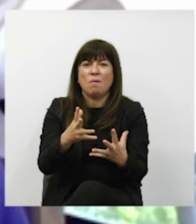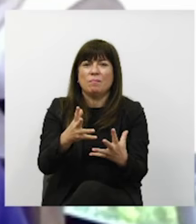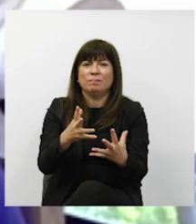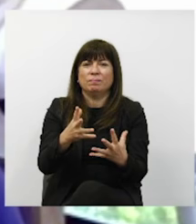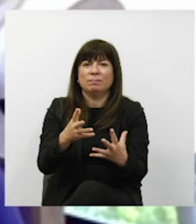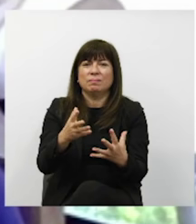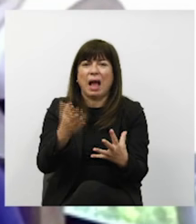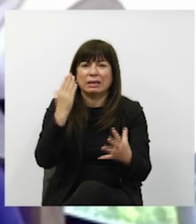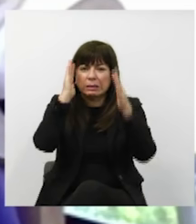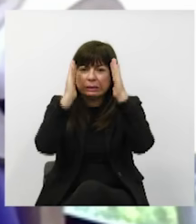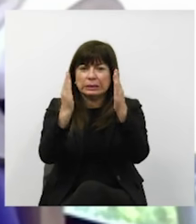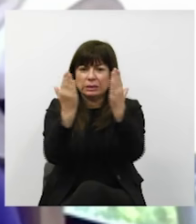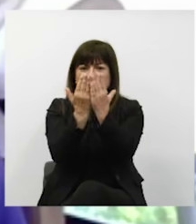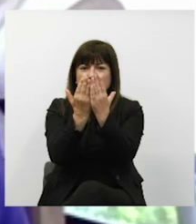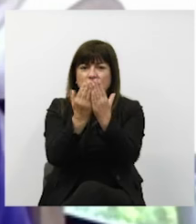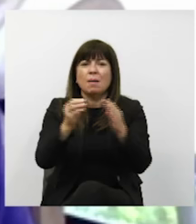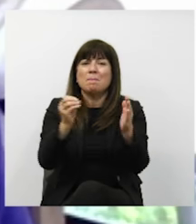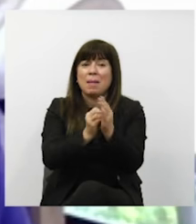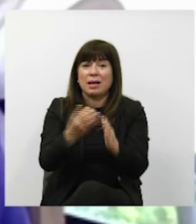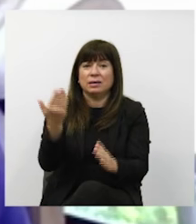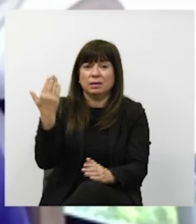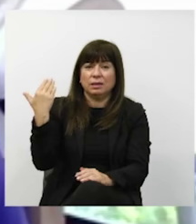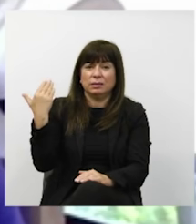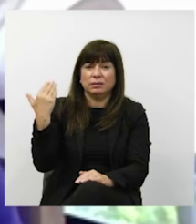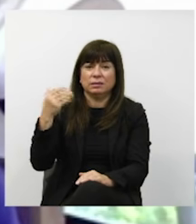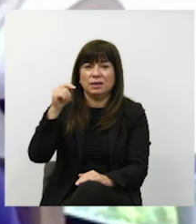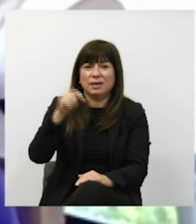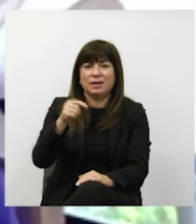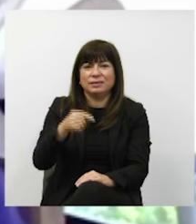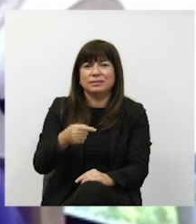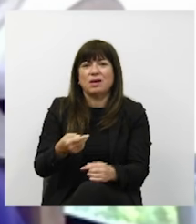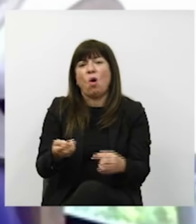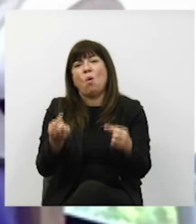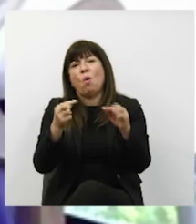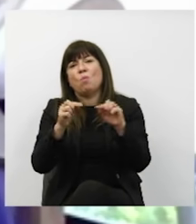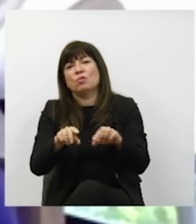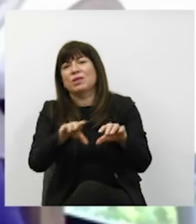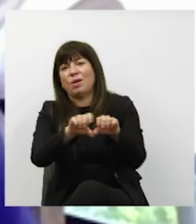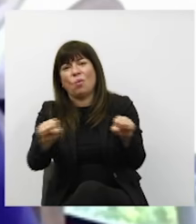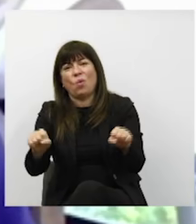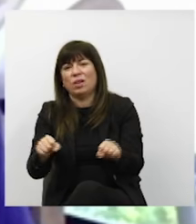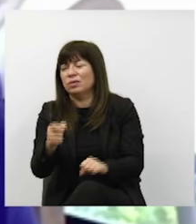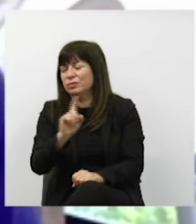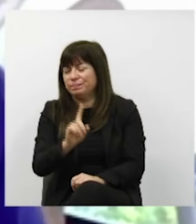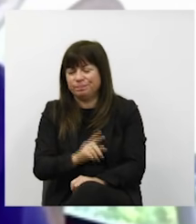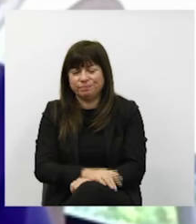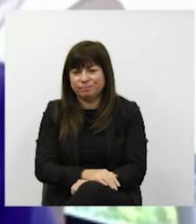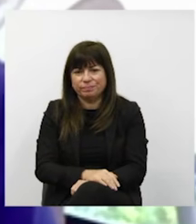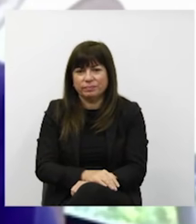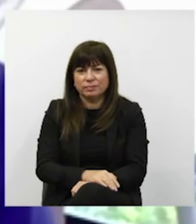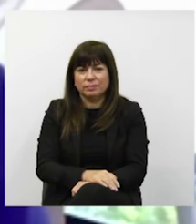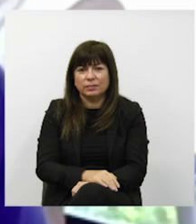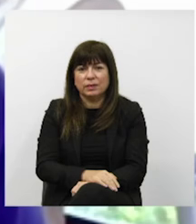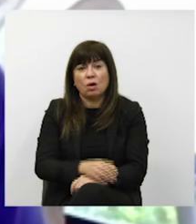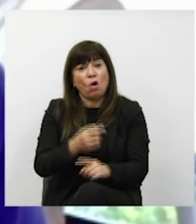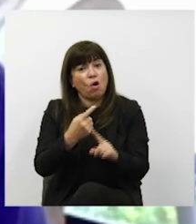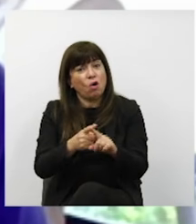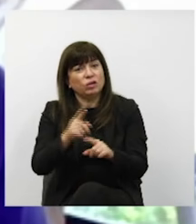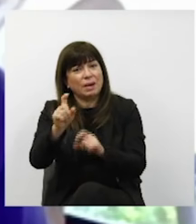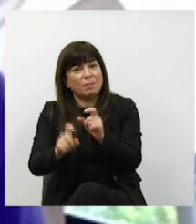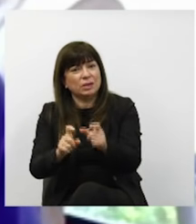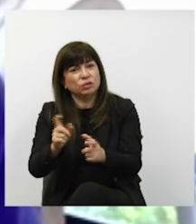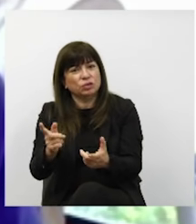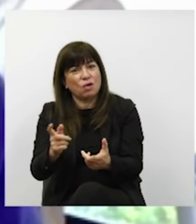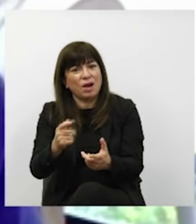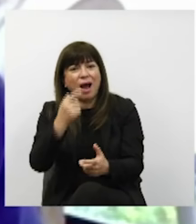certezas que antes. Y eso hablaría mal de la posibilidad de ponernos de acuerdo como mundo y como país. Otros, sin embargo,